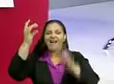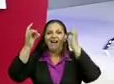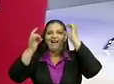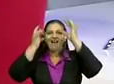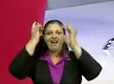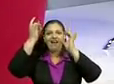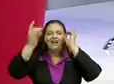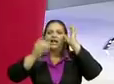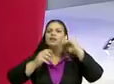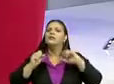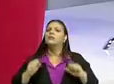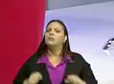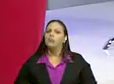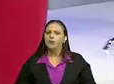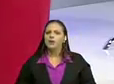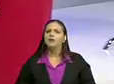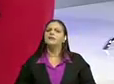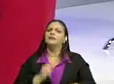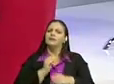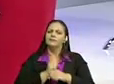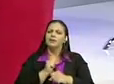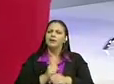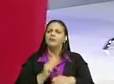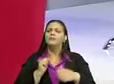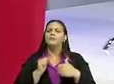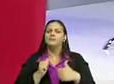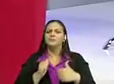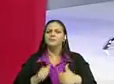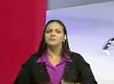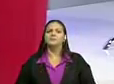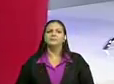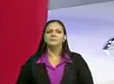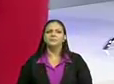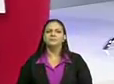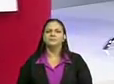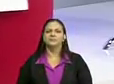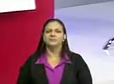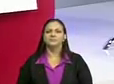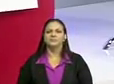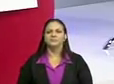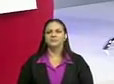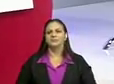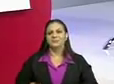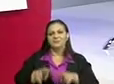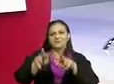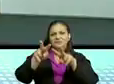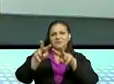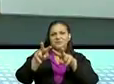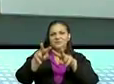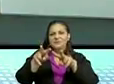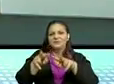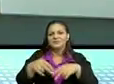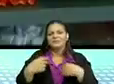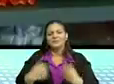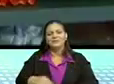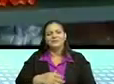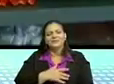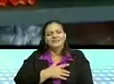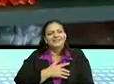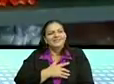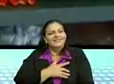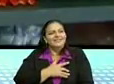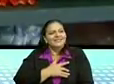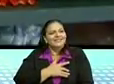que seguramente van a replicar el trabajo para muchos. Así es, yo pienso que cuando veo estos eventos así, estas reacciones